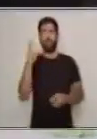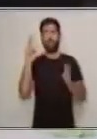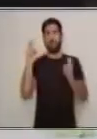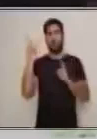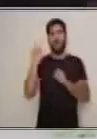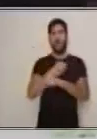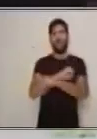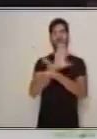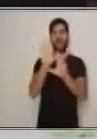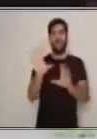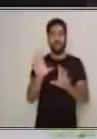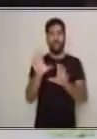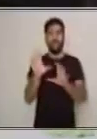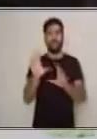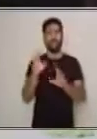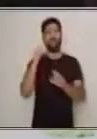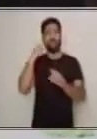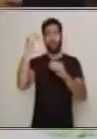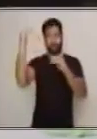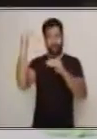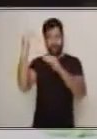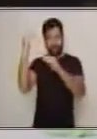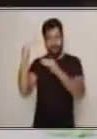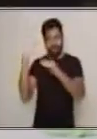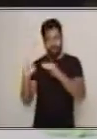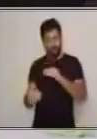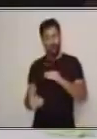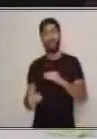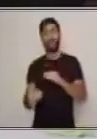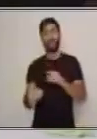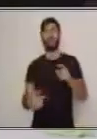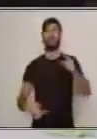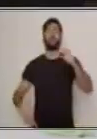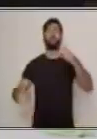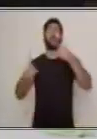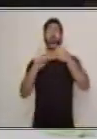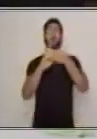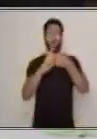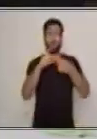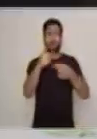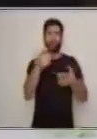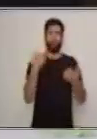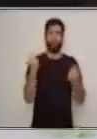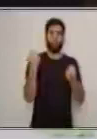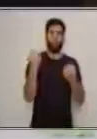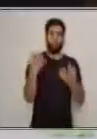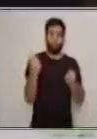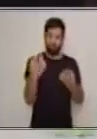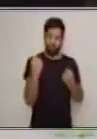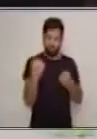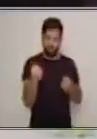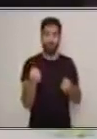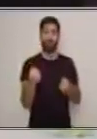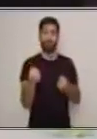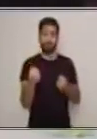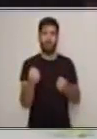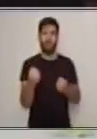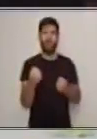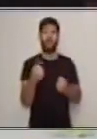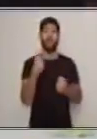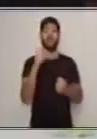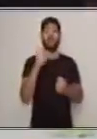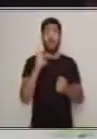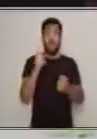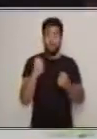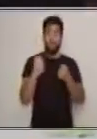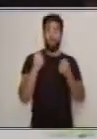claridad, precisión, objetividad, interesante y la voz. ¿Te diste cuenta? El énfasis y